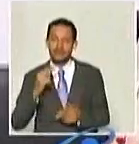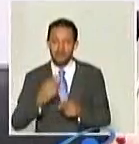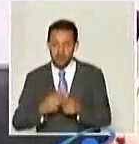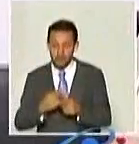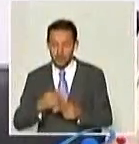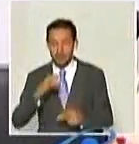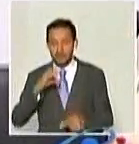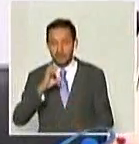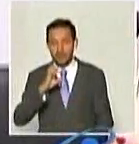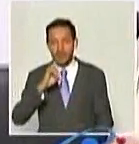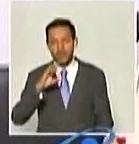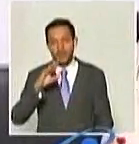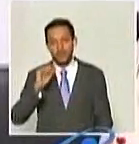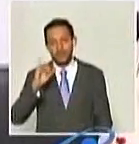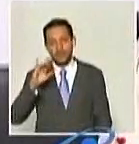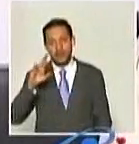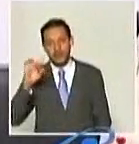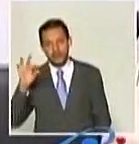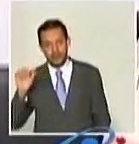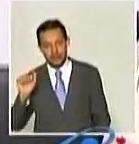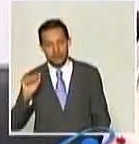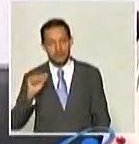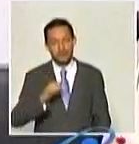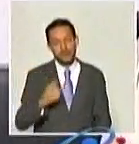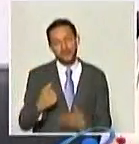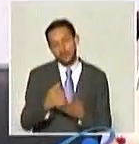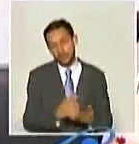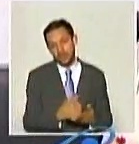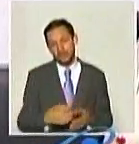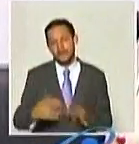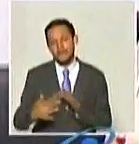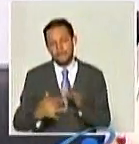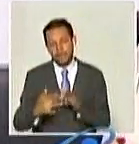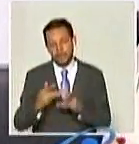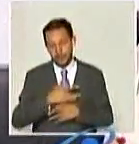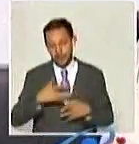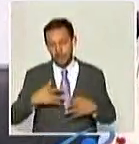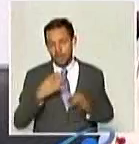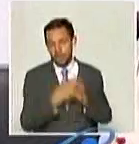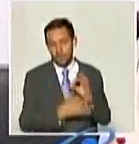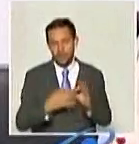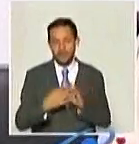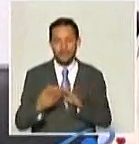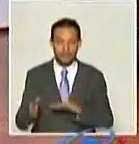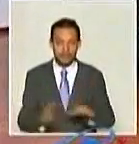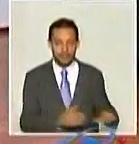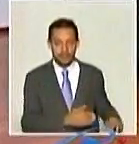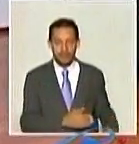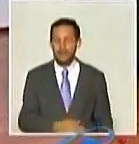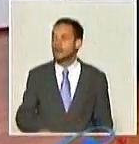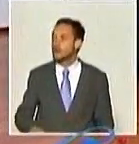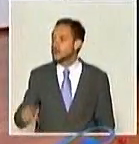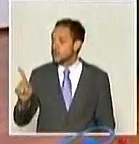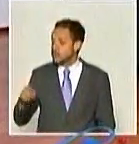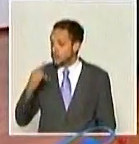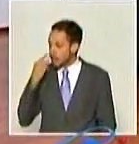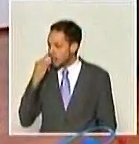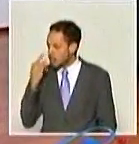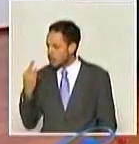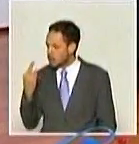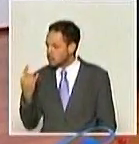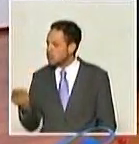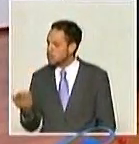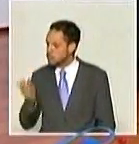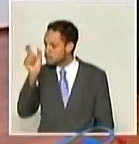usted todos los días debe caminar 10.000 pasos. ¿Para que camine qué? Para que camine los kilómetros que necesita. A mí me llama la atención cuando el